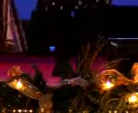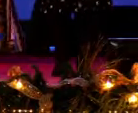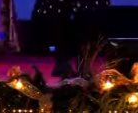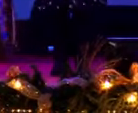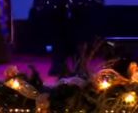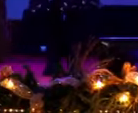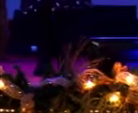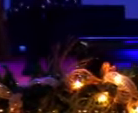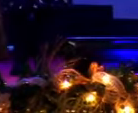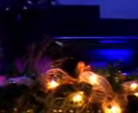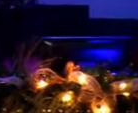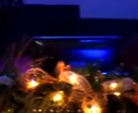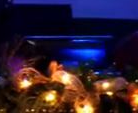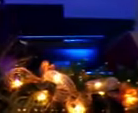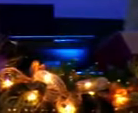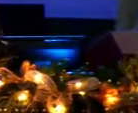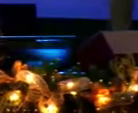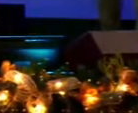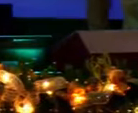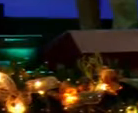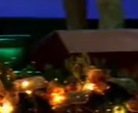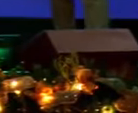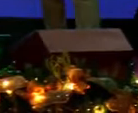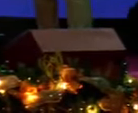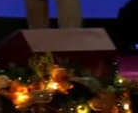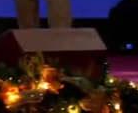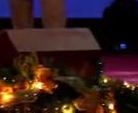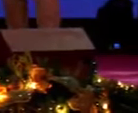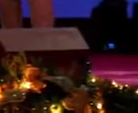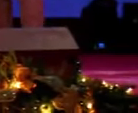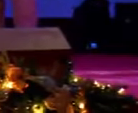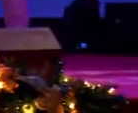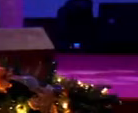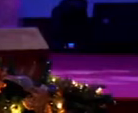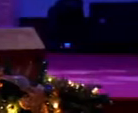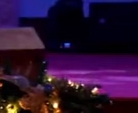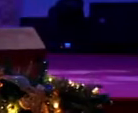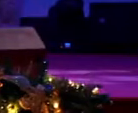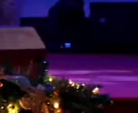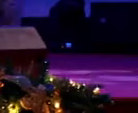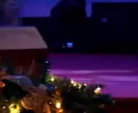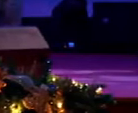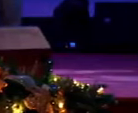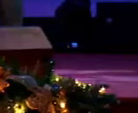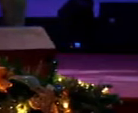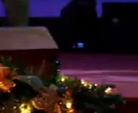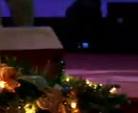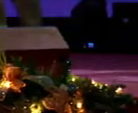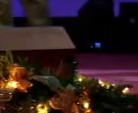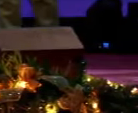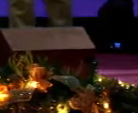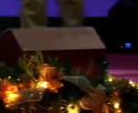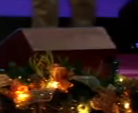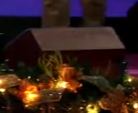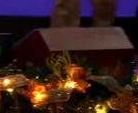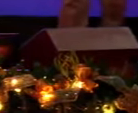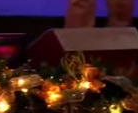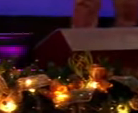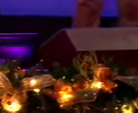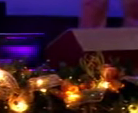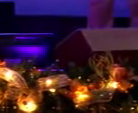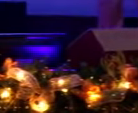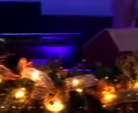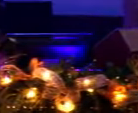Cuando Cristo vino a mi ser, puso paz en mi corazón, no más llanto ni más dolor, qué linda es la